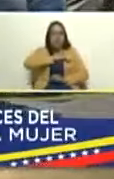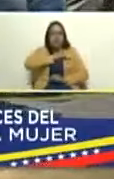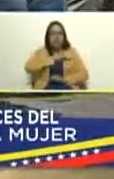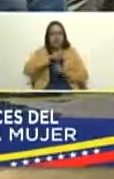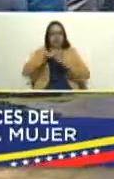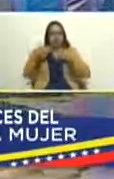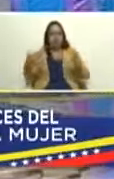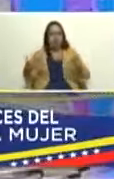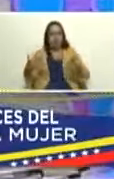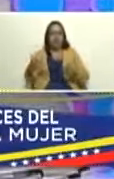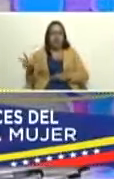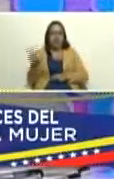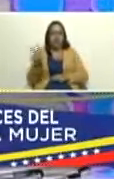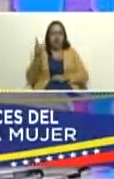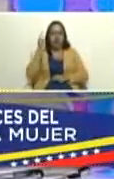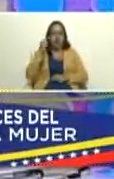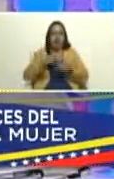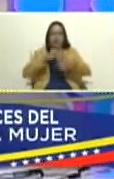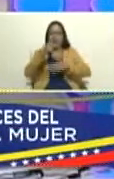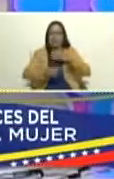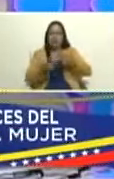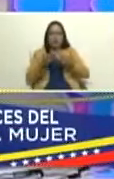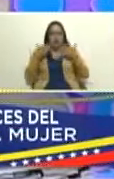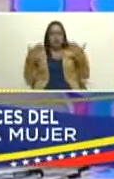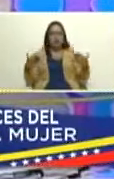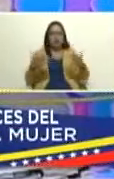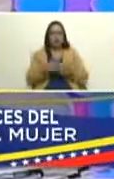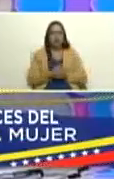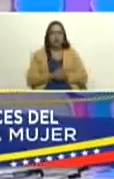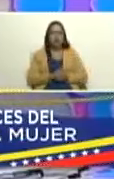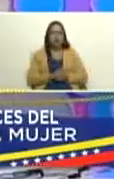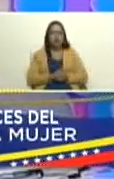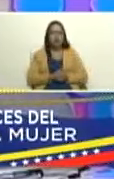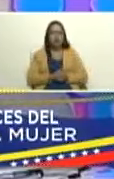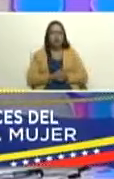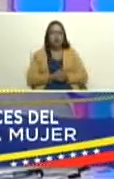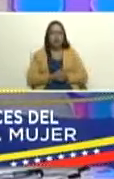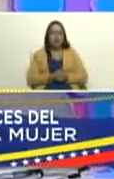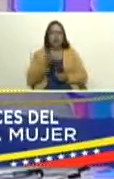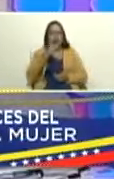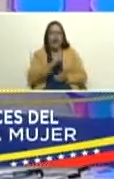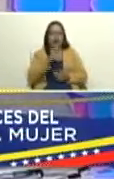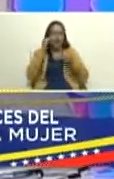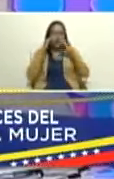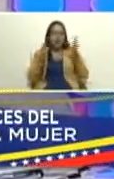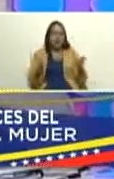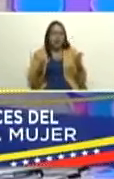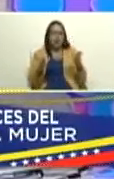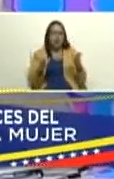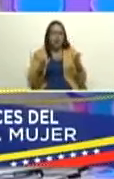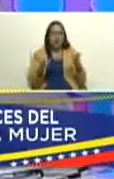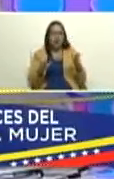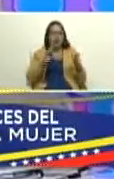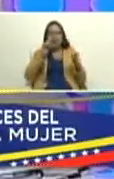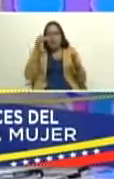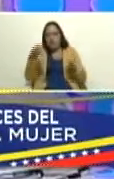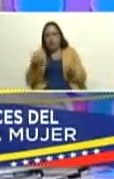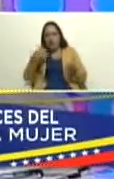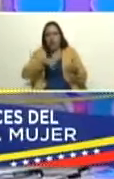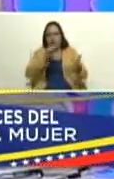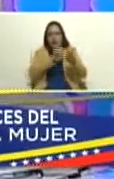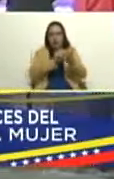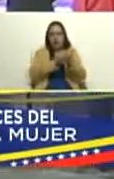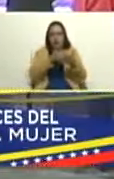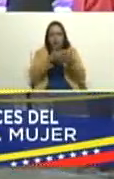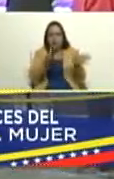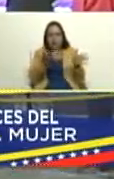y su programa, super programa, que de mujer, va a llegar más temprano que tarde, te tocan la puerta y llega